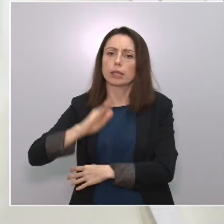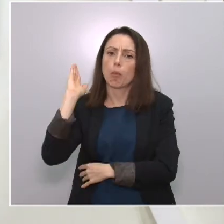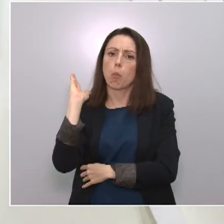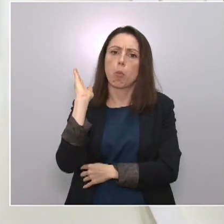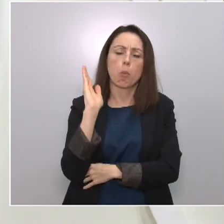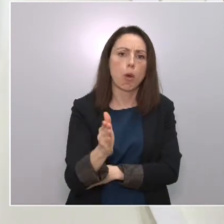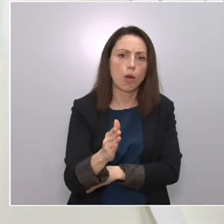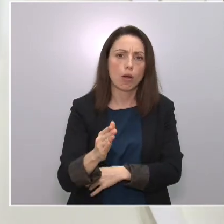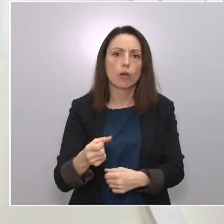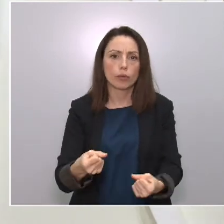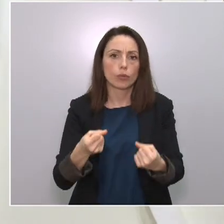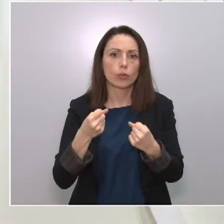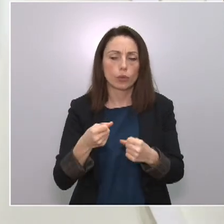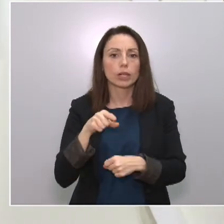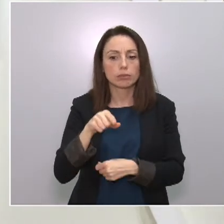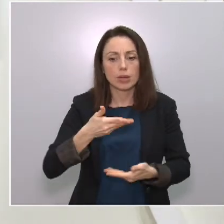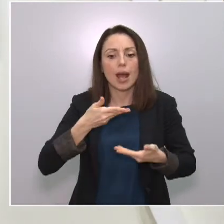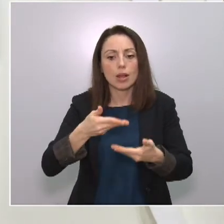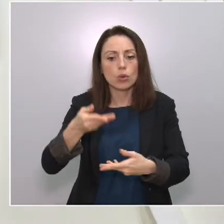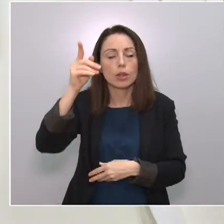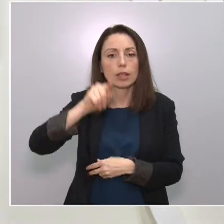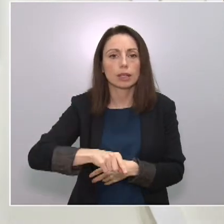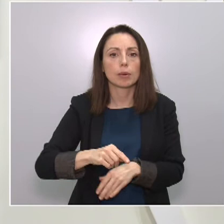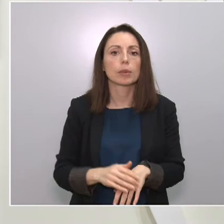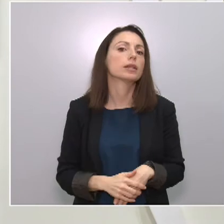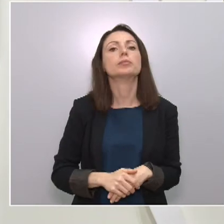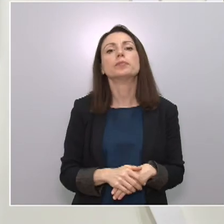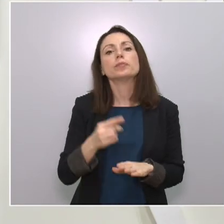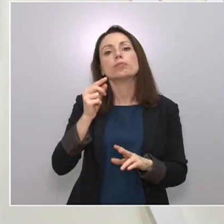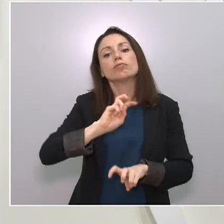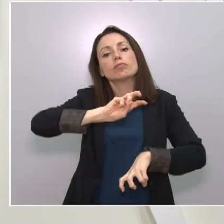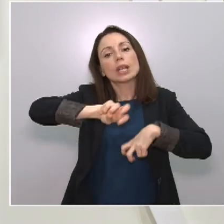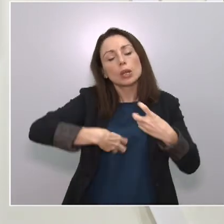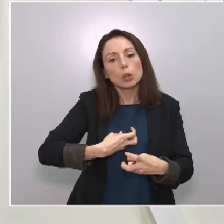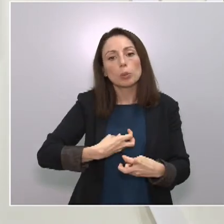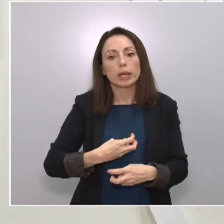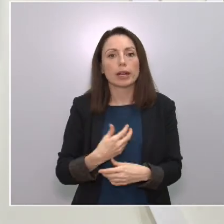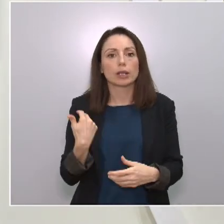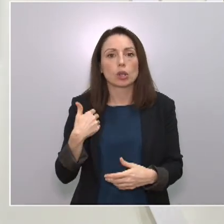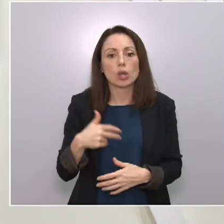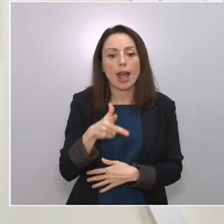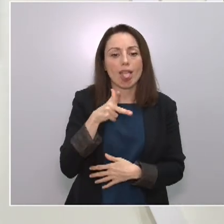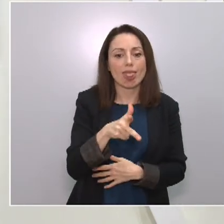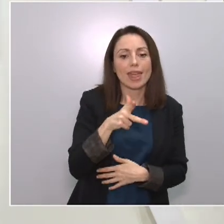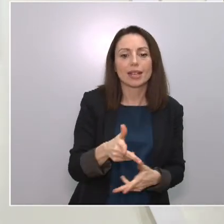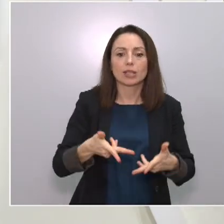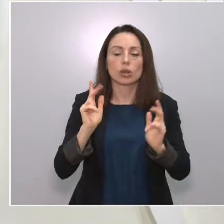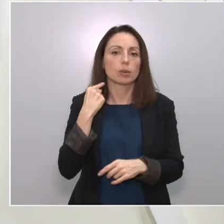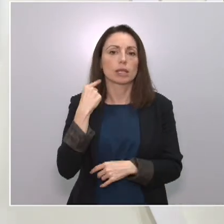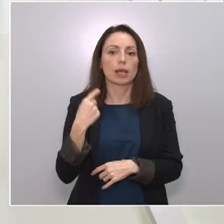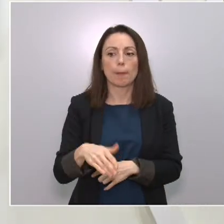golpear de una manera más decidida, en el que hay que ir recuperando de forma inmediata derechos y libertades